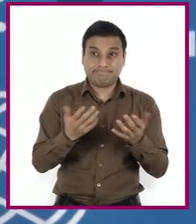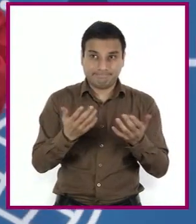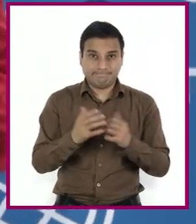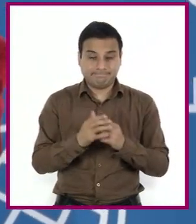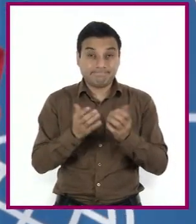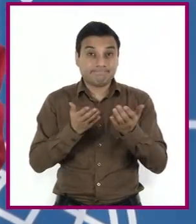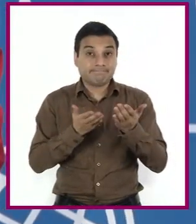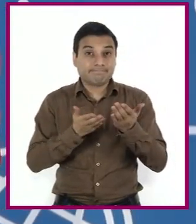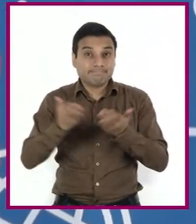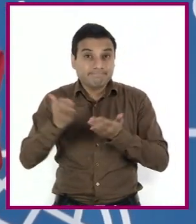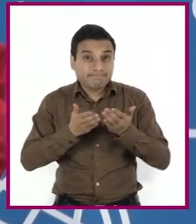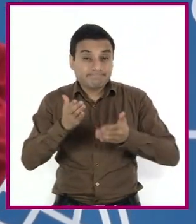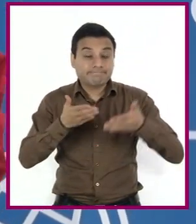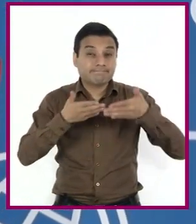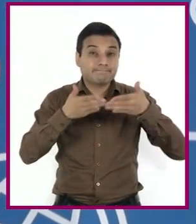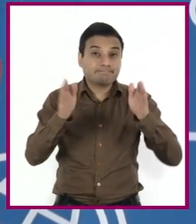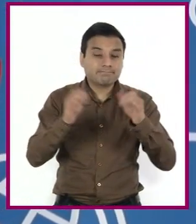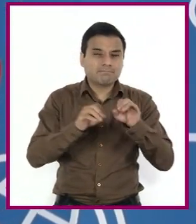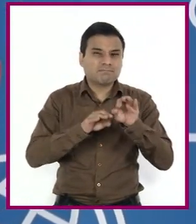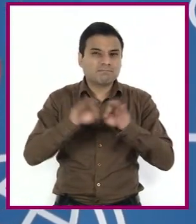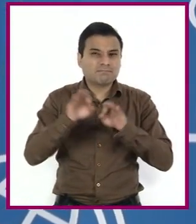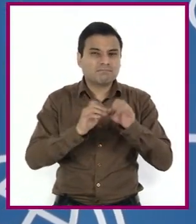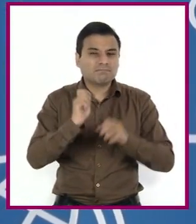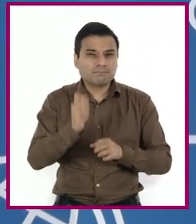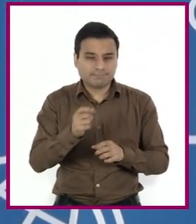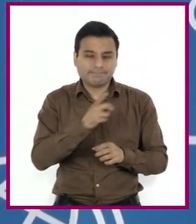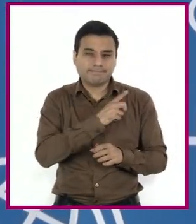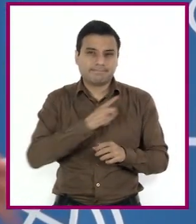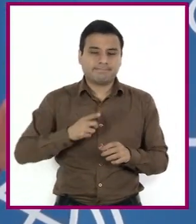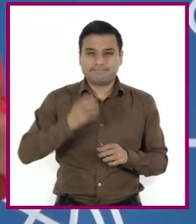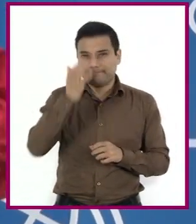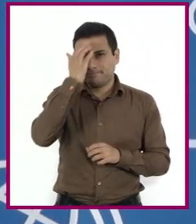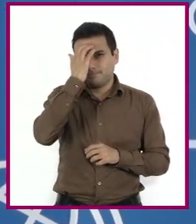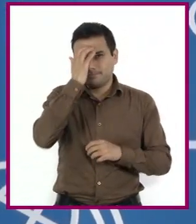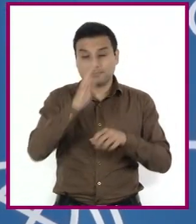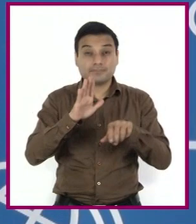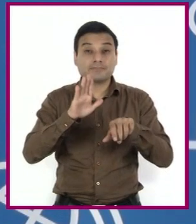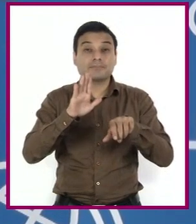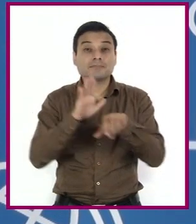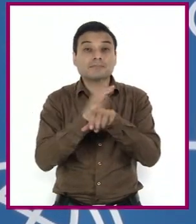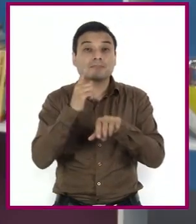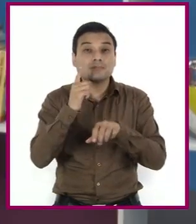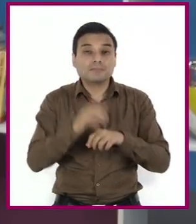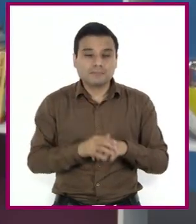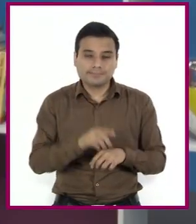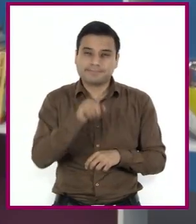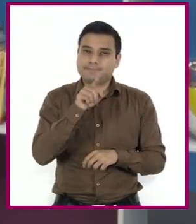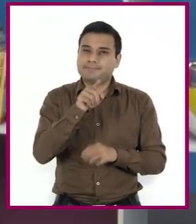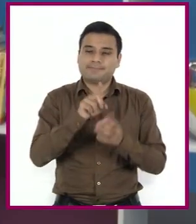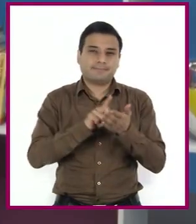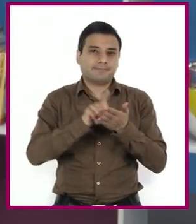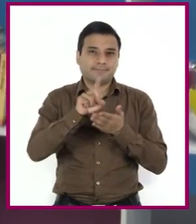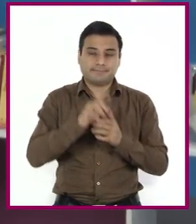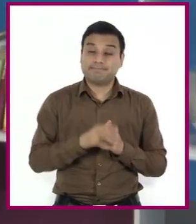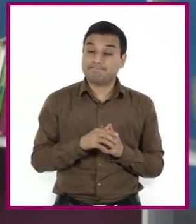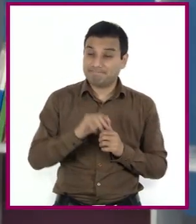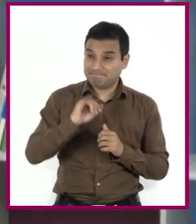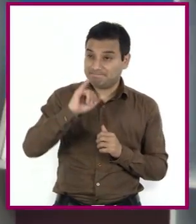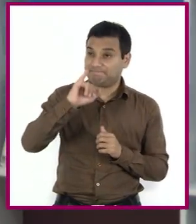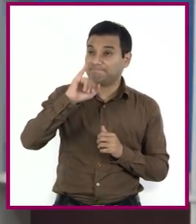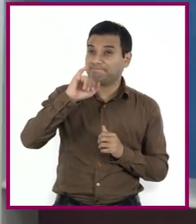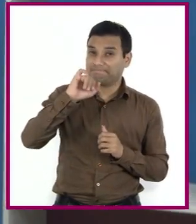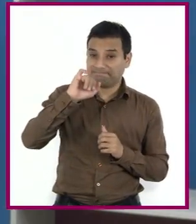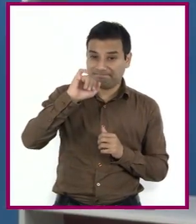los servidores públicos, pues como ciudadanas y ciudadanos es nuestro deber. Coincido totalmente